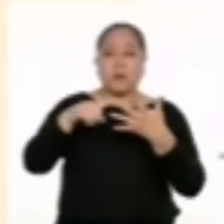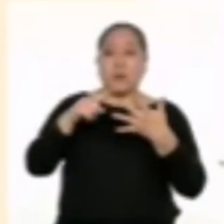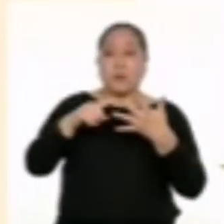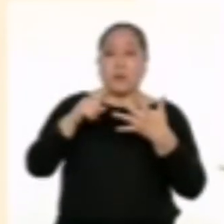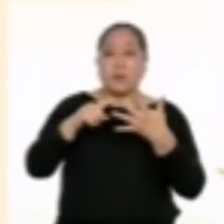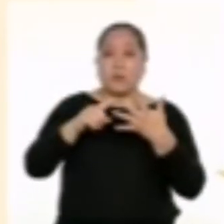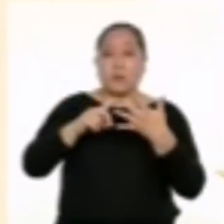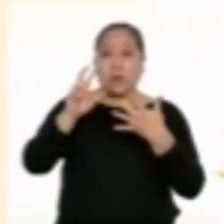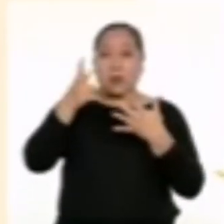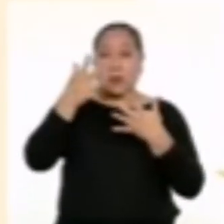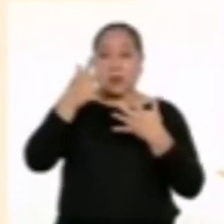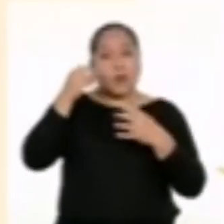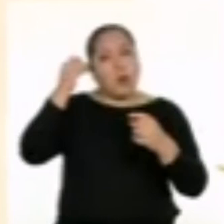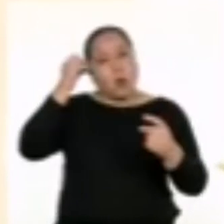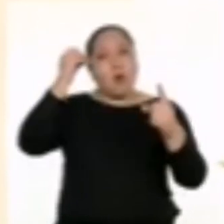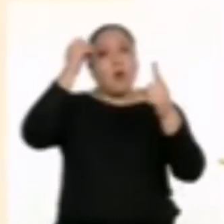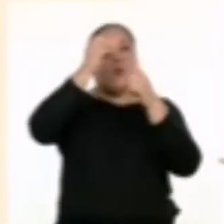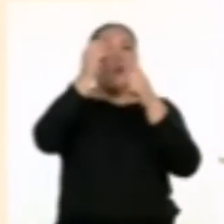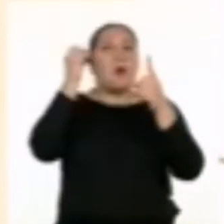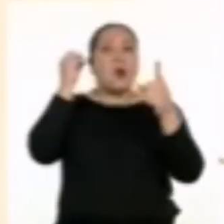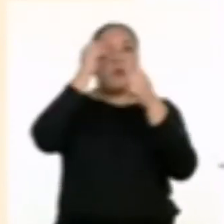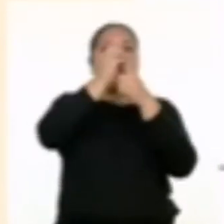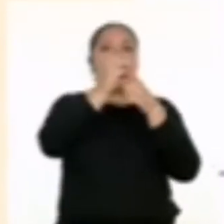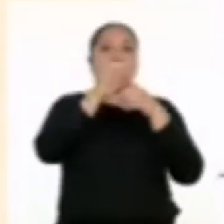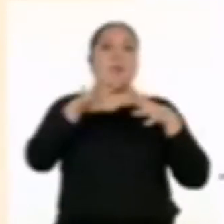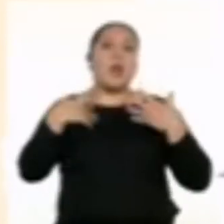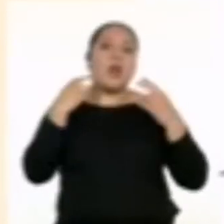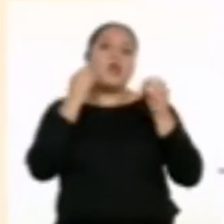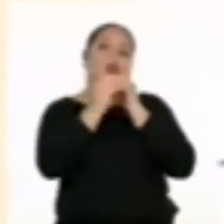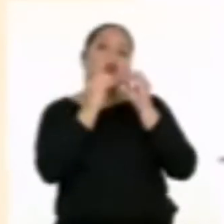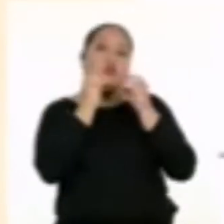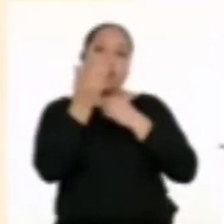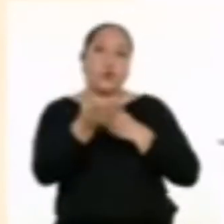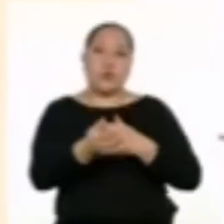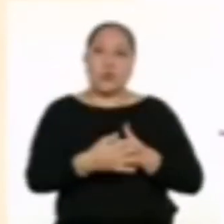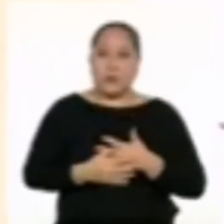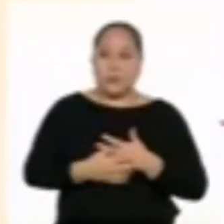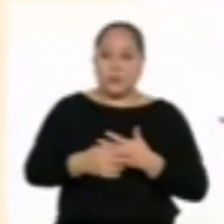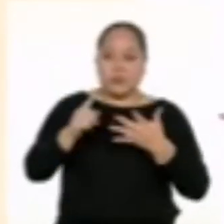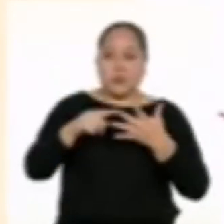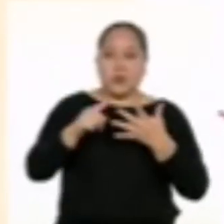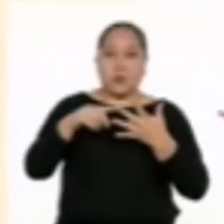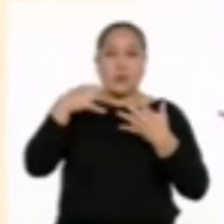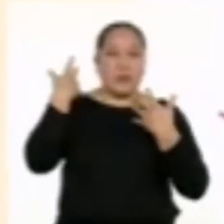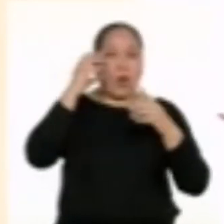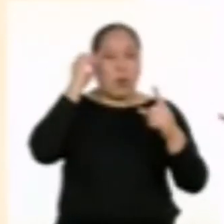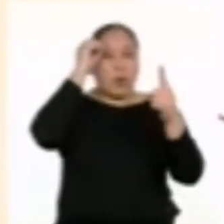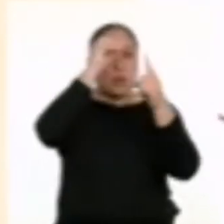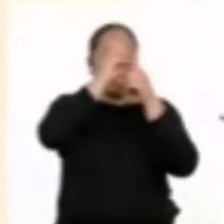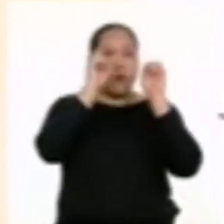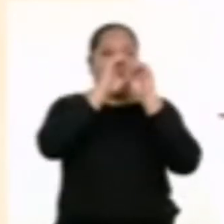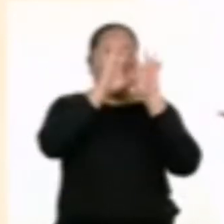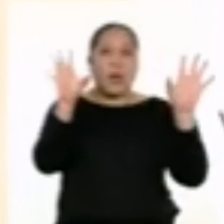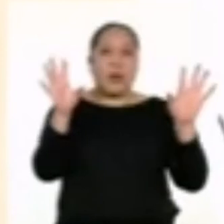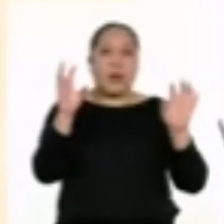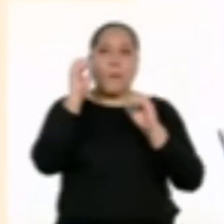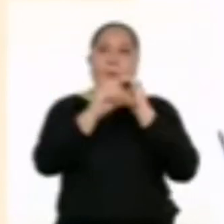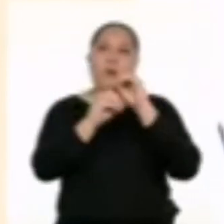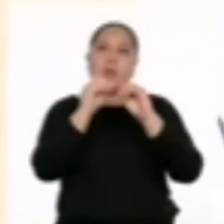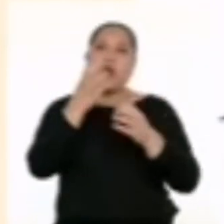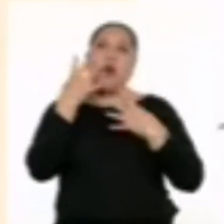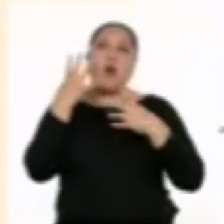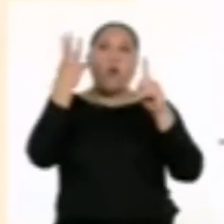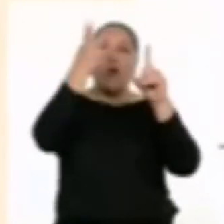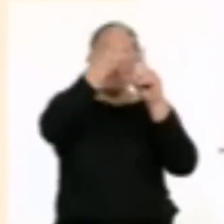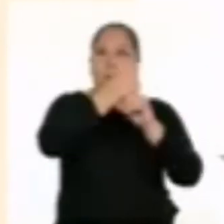a proponer los objetivos que nos ayudarán a solucionarlo. Con nuestro objetivo bien claro, podemos plantear cómo lo vamos